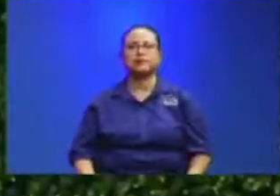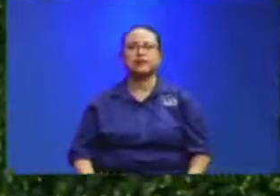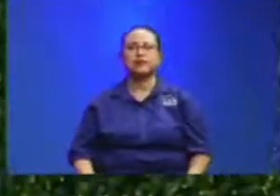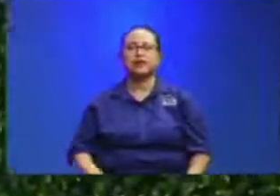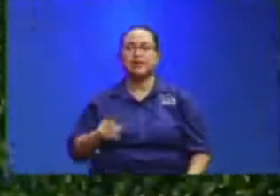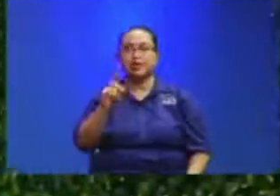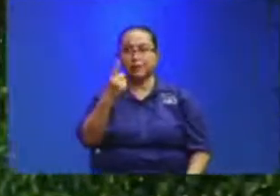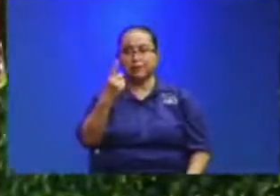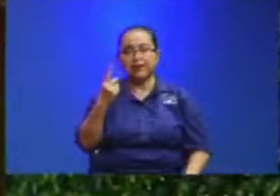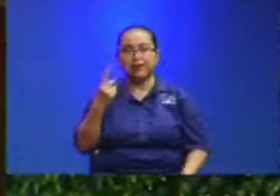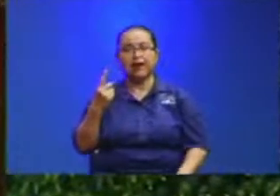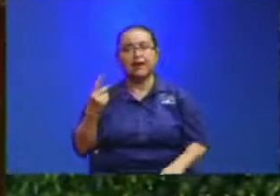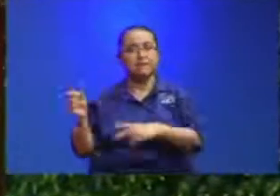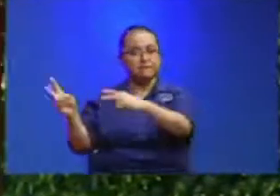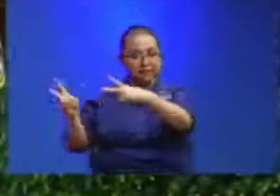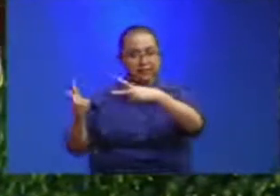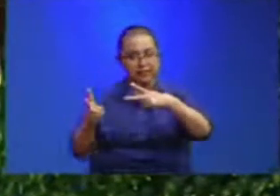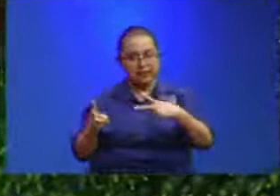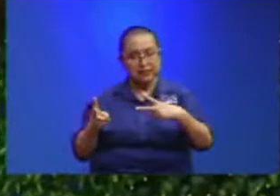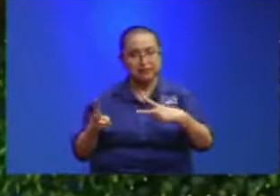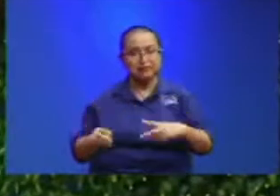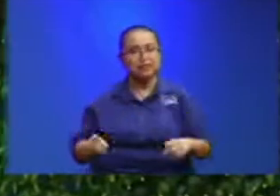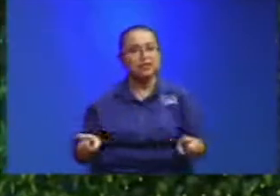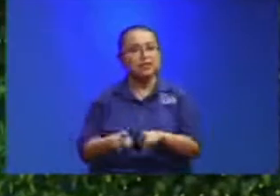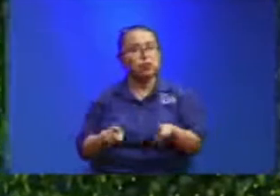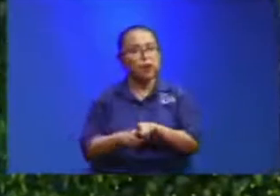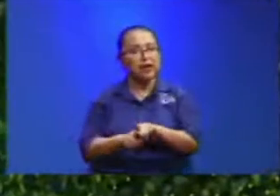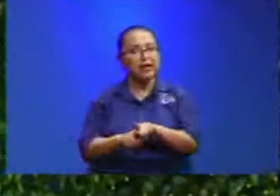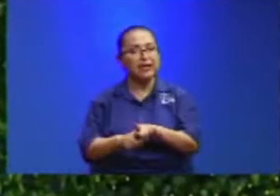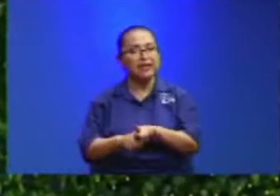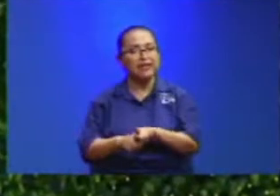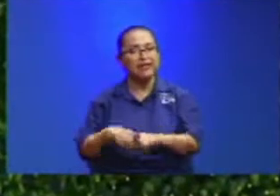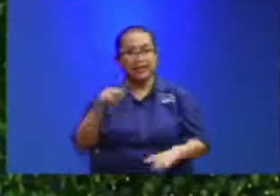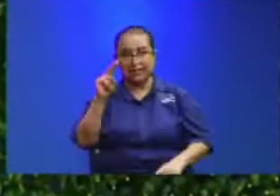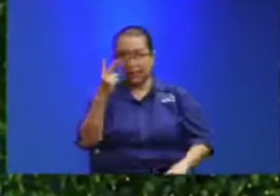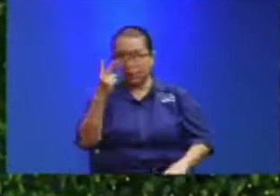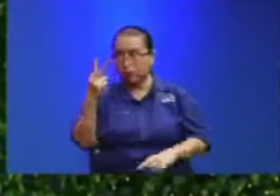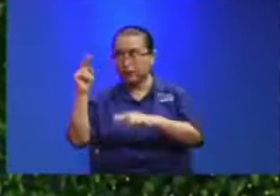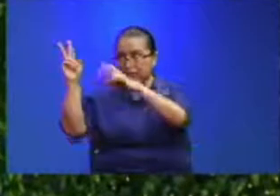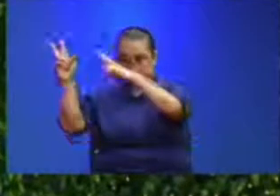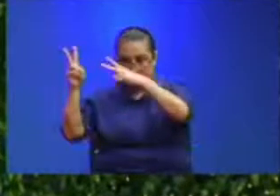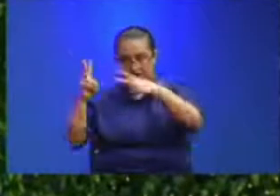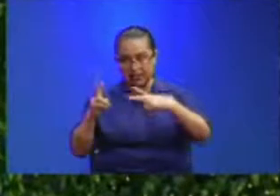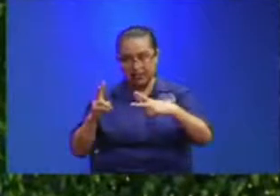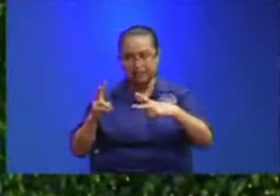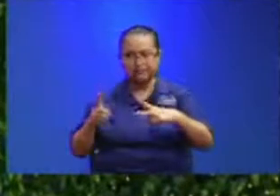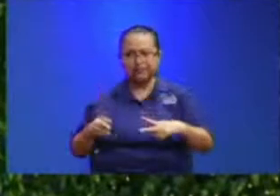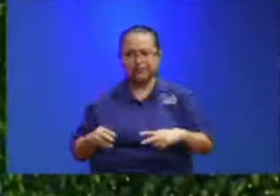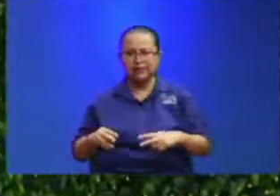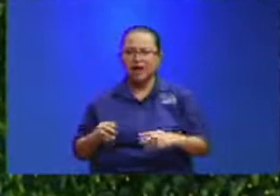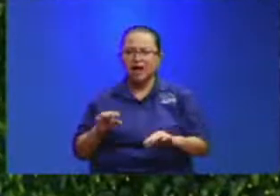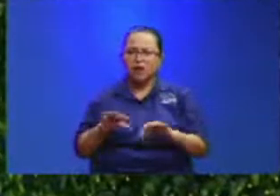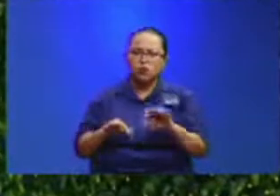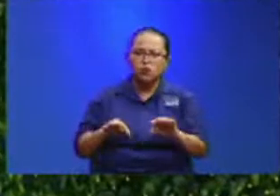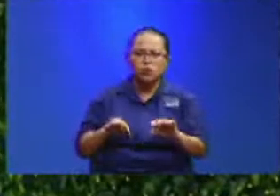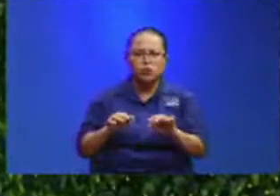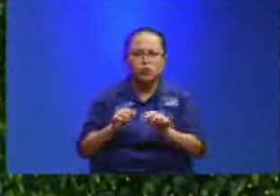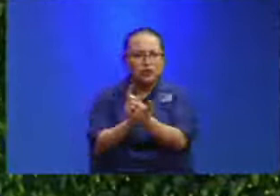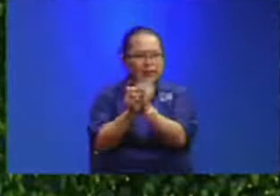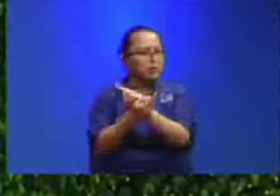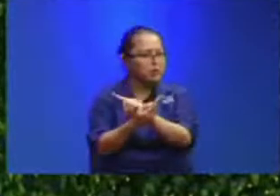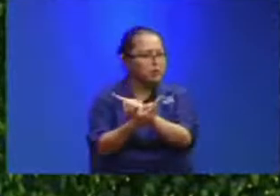primera venida va a ser en la segunda venida y algunas modificaciones pero siempre están